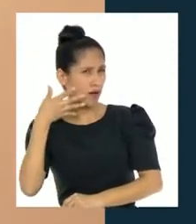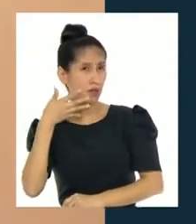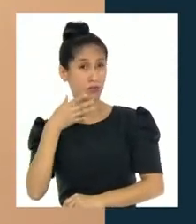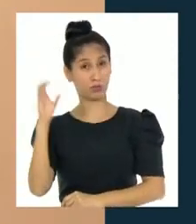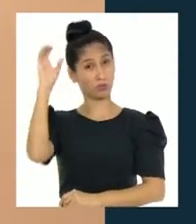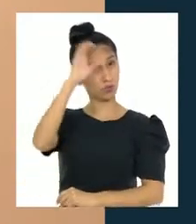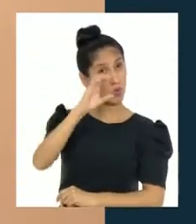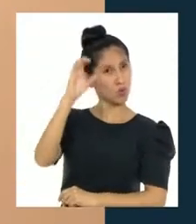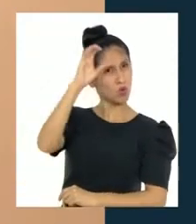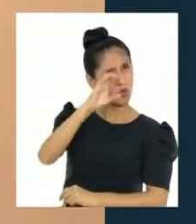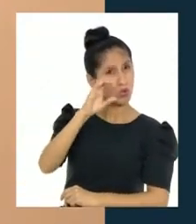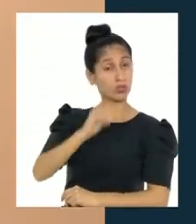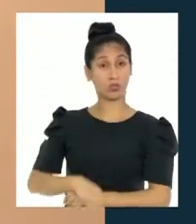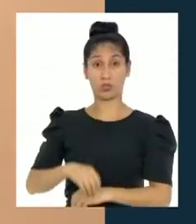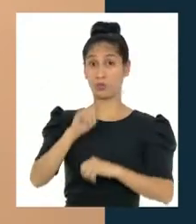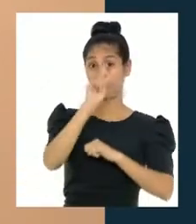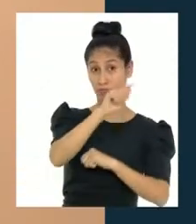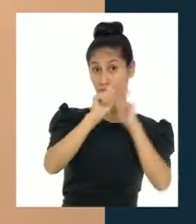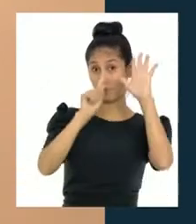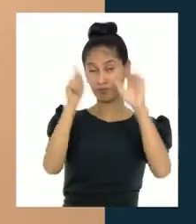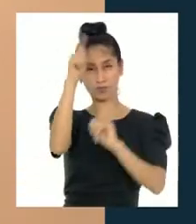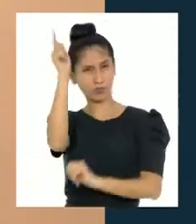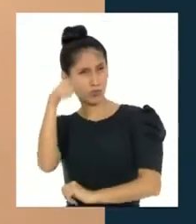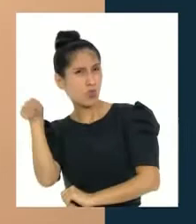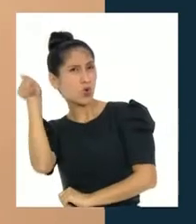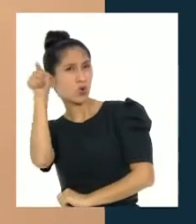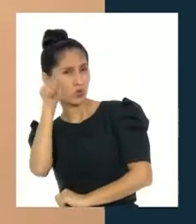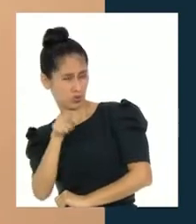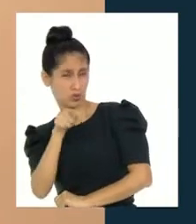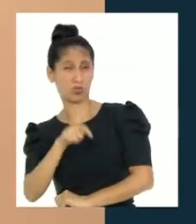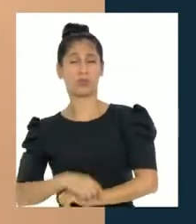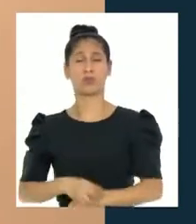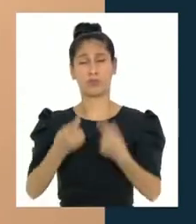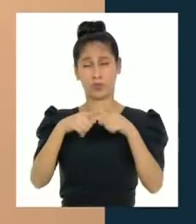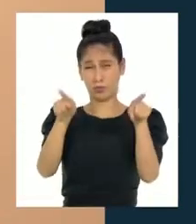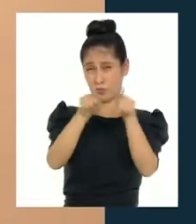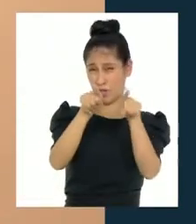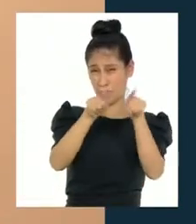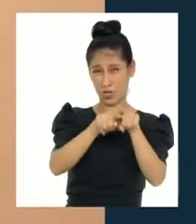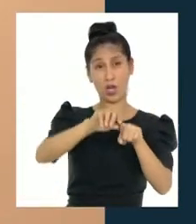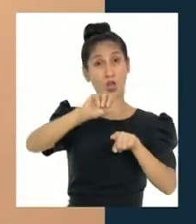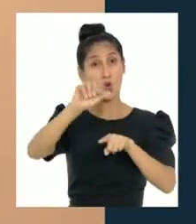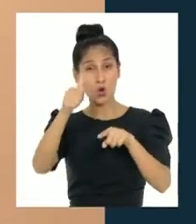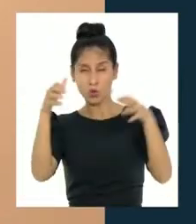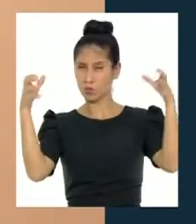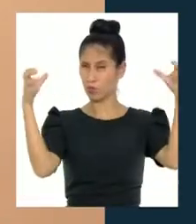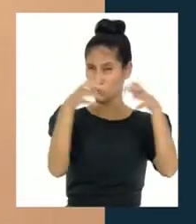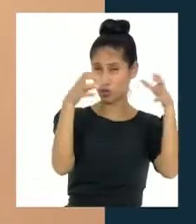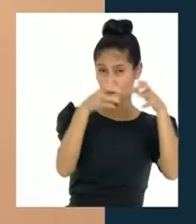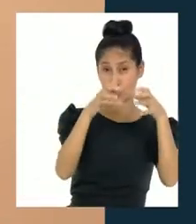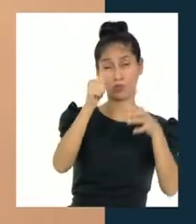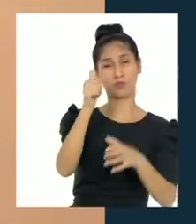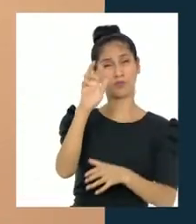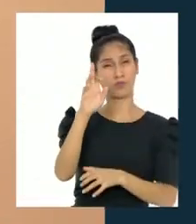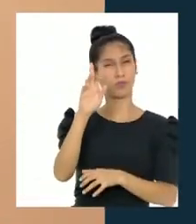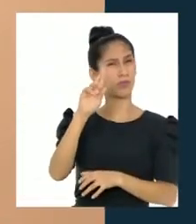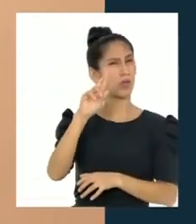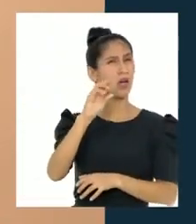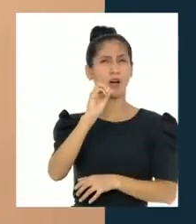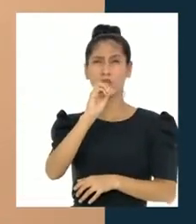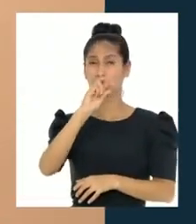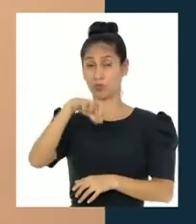a un 16%. Pero si hablamos de población afroperuana, estamos hablando de más